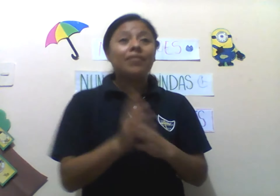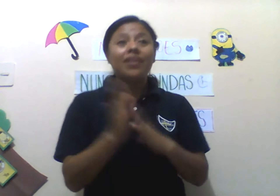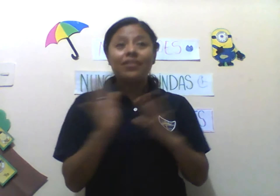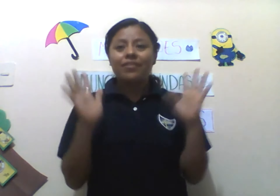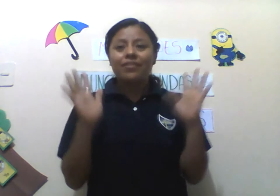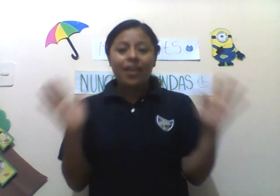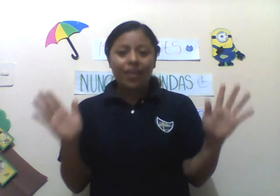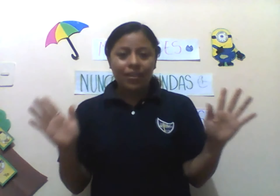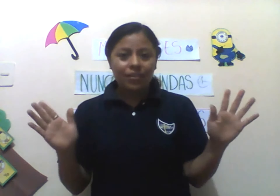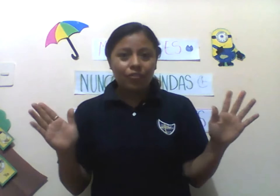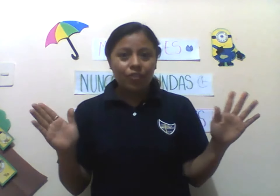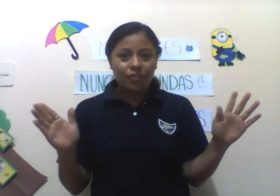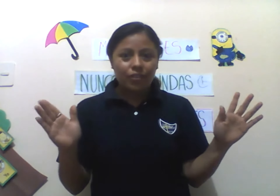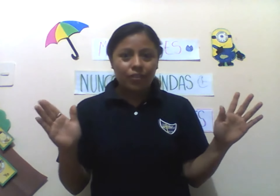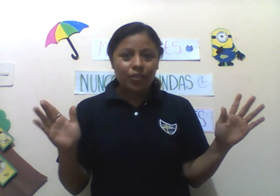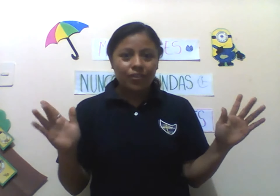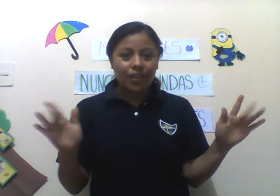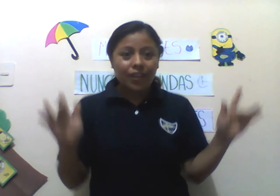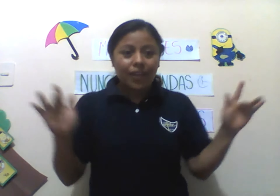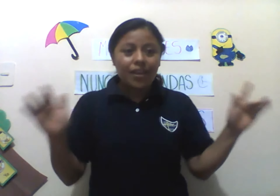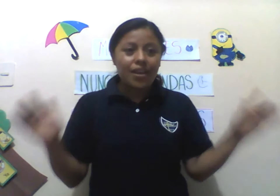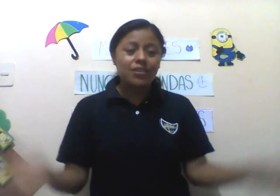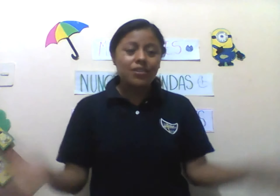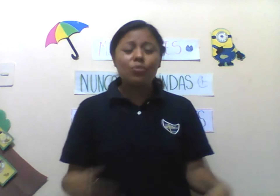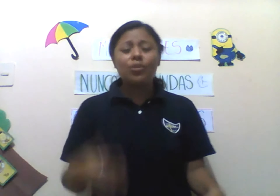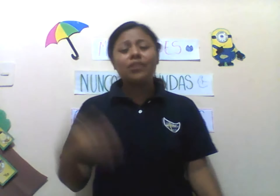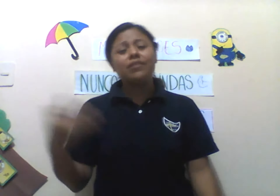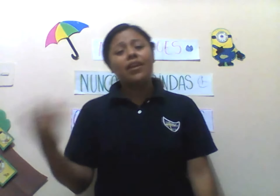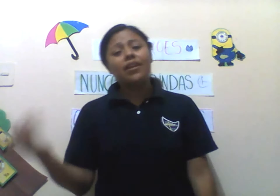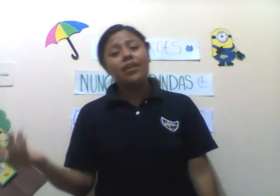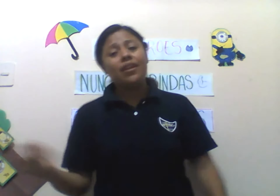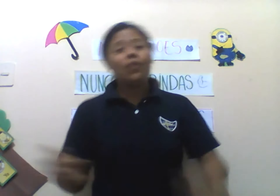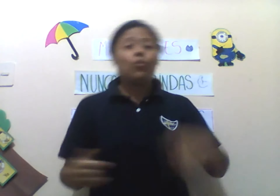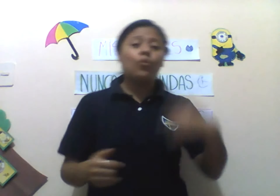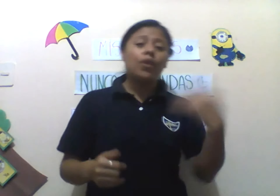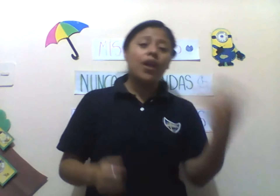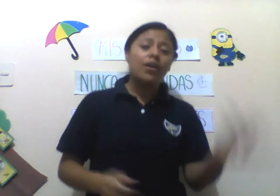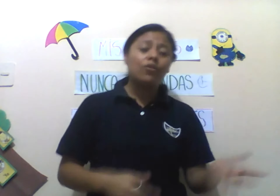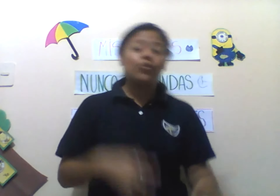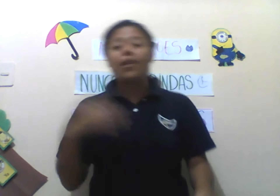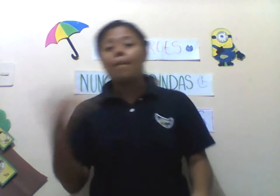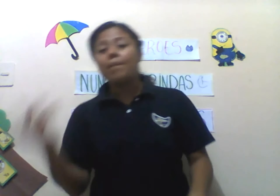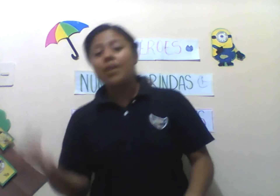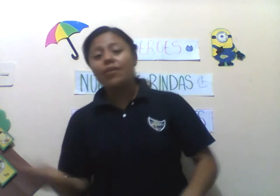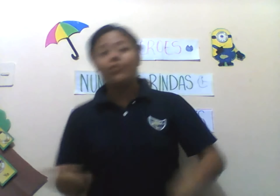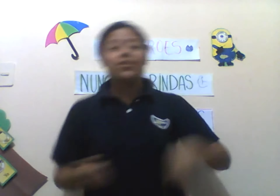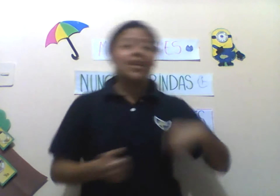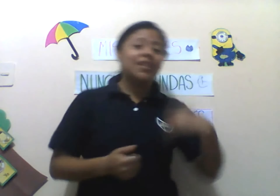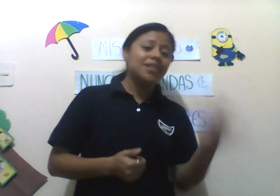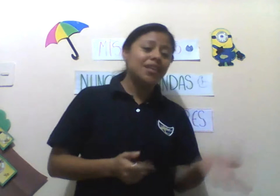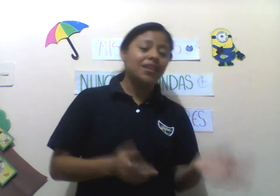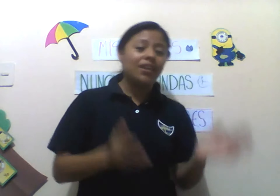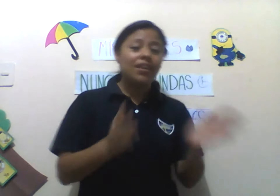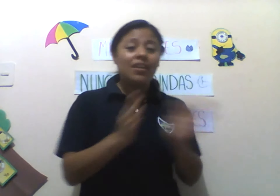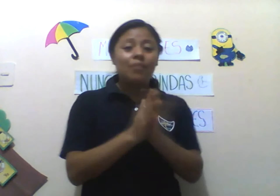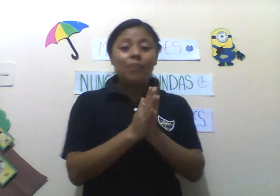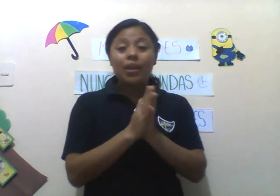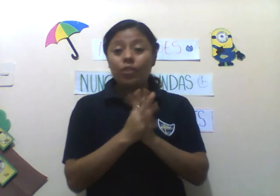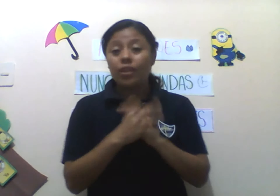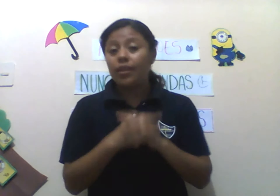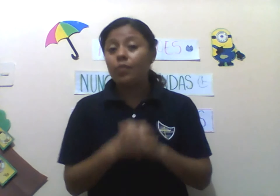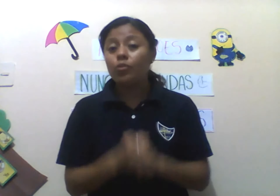A pesar, sé que es difícil, ¿no? Estar en casa, no poder salir a jugar con los amigos al cine,